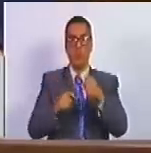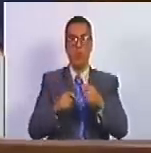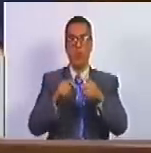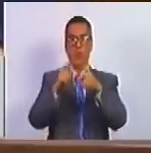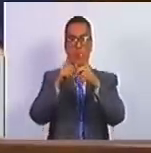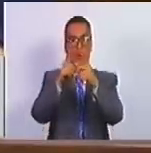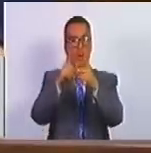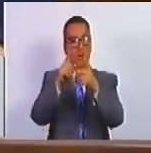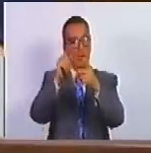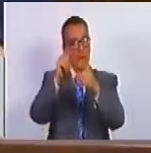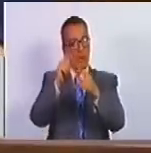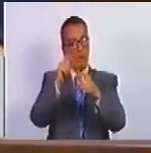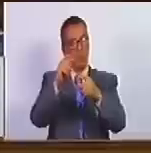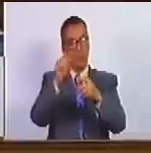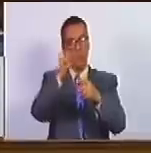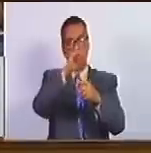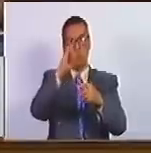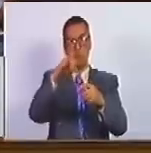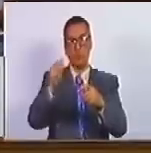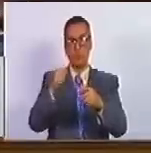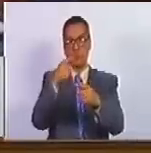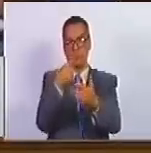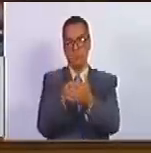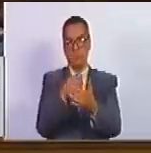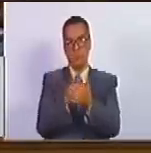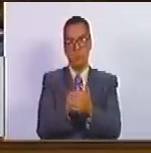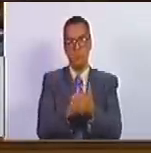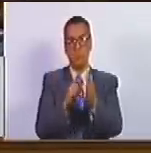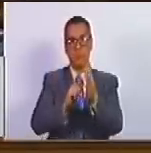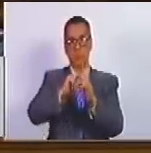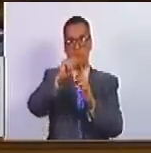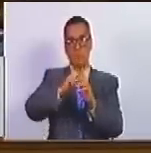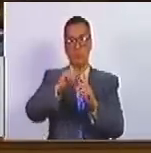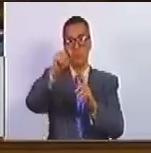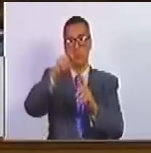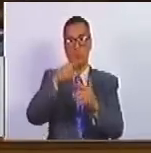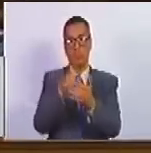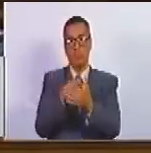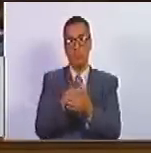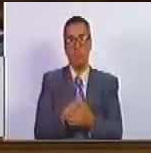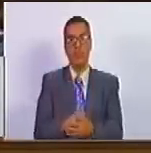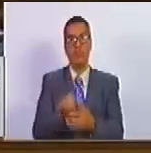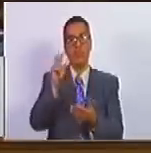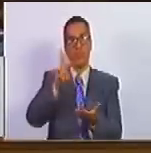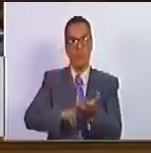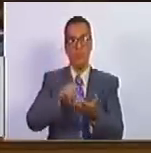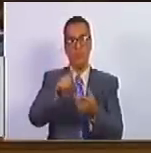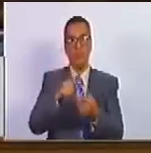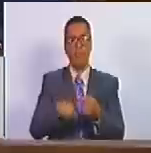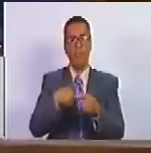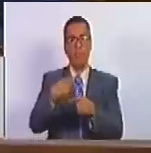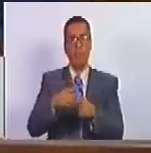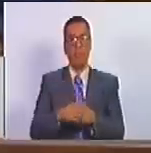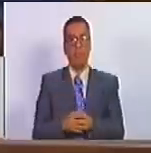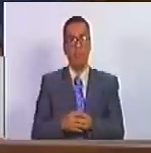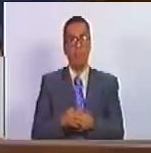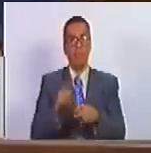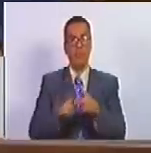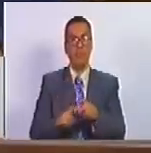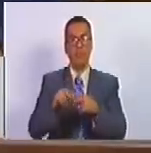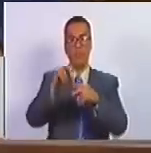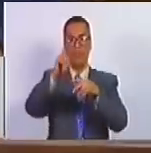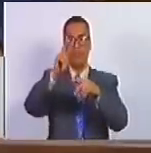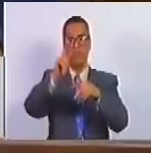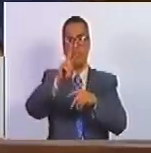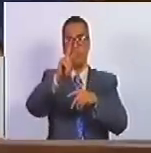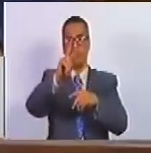tasas. Es todo, ciudadano presidente. En consideración. Aprobado. Siguiente.